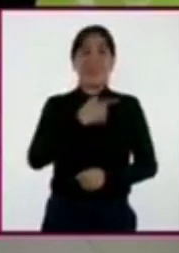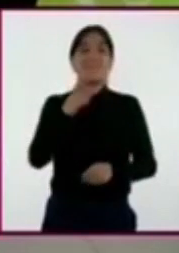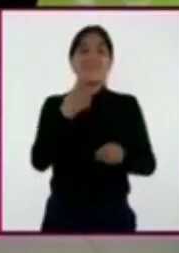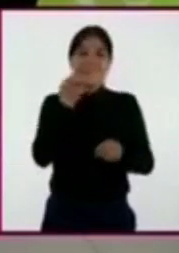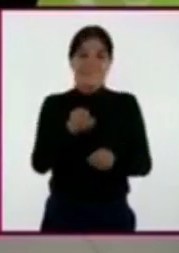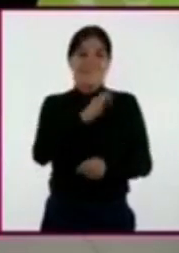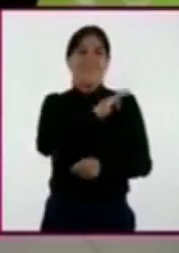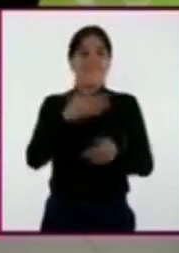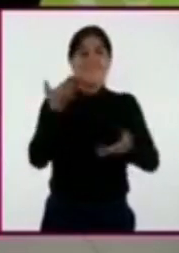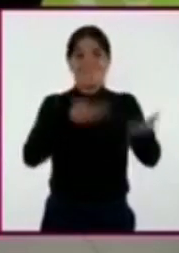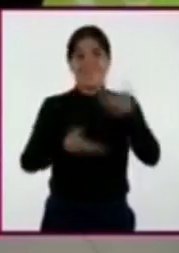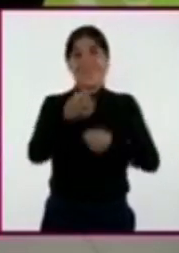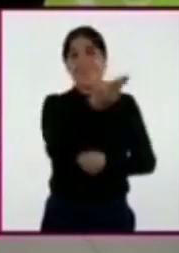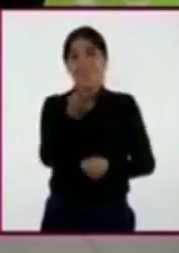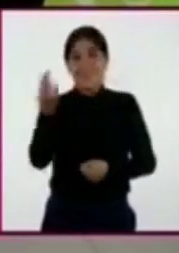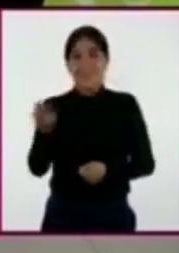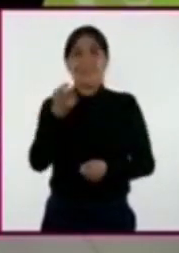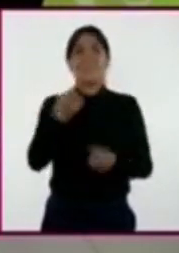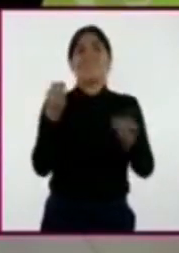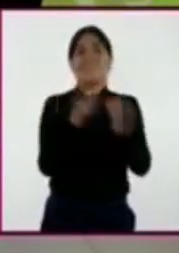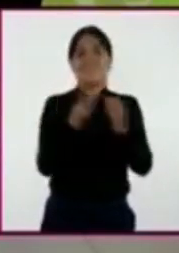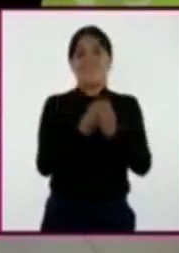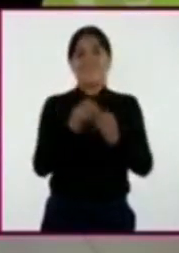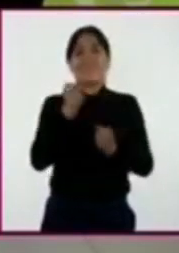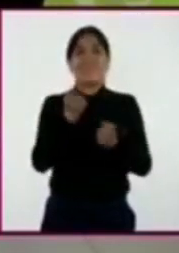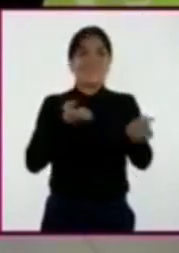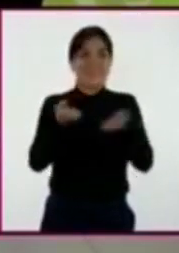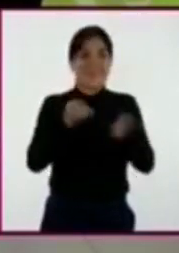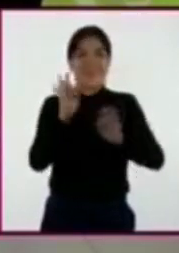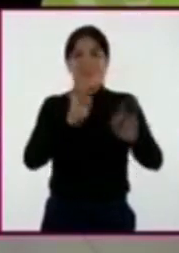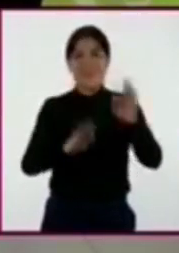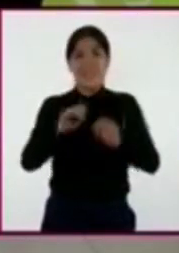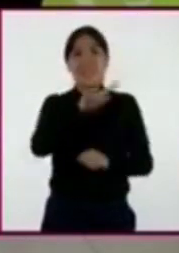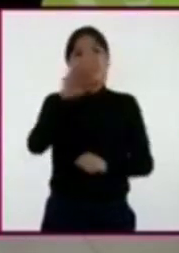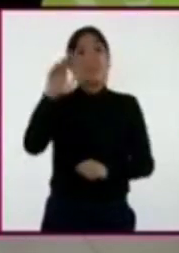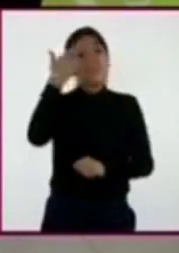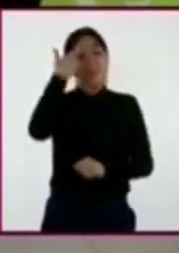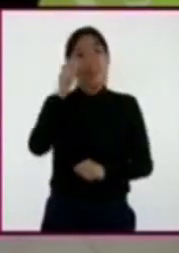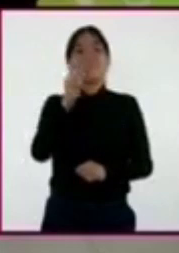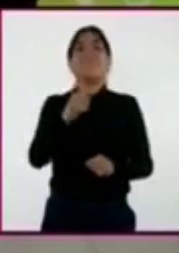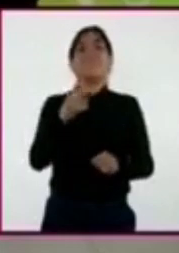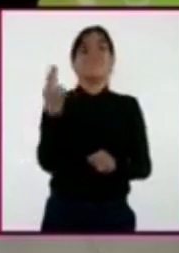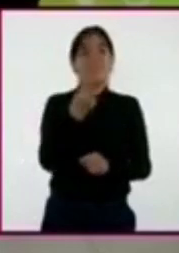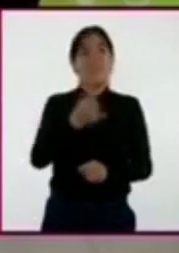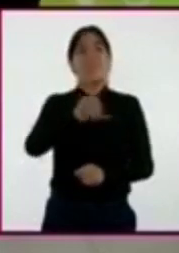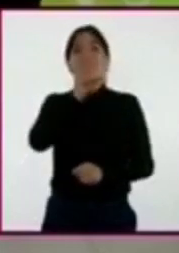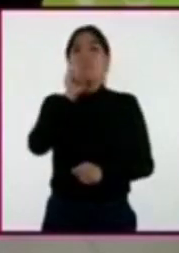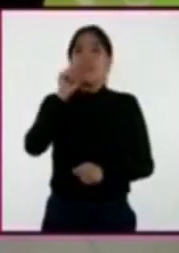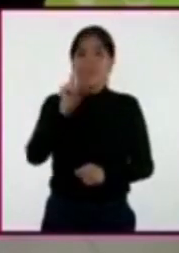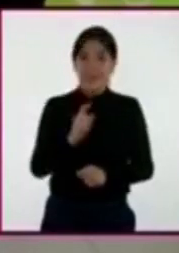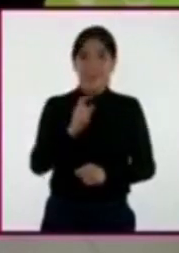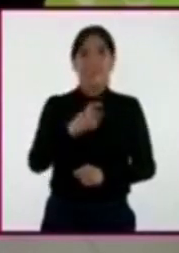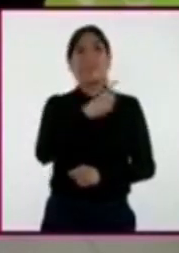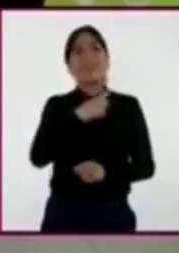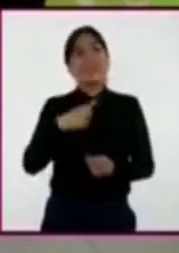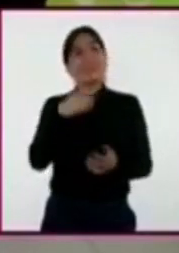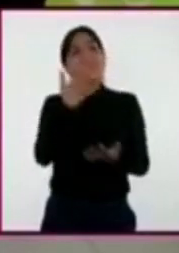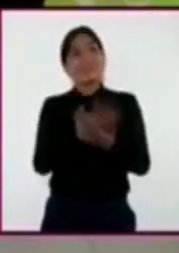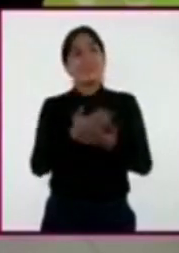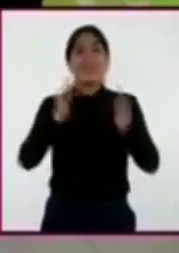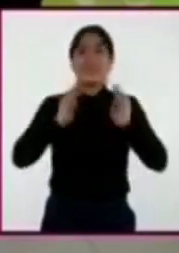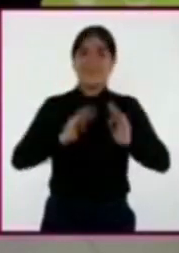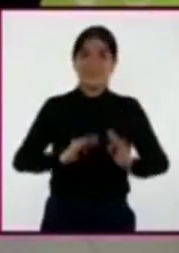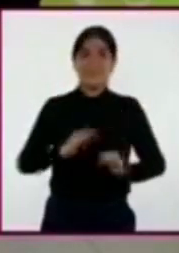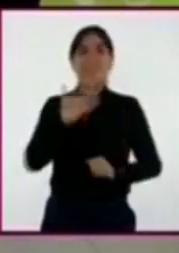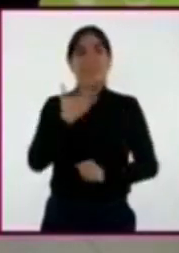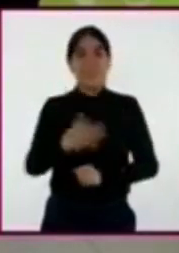poder estar con ustedes en esta sesión de educación física. Recuerden la importancia de hidratarse, tener un descanso adecuado y,